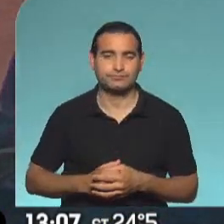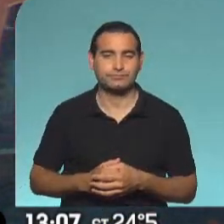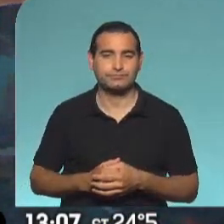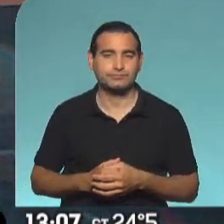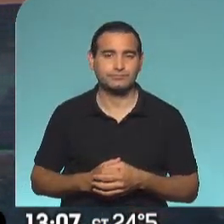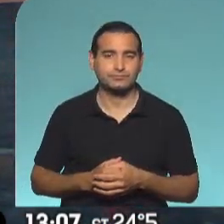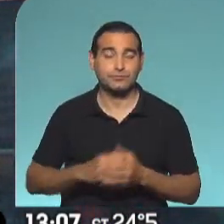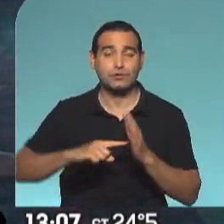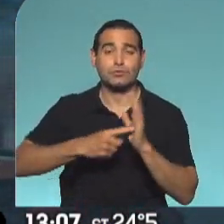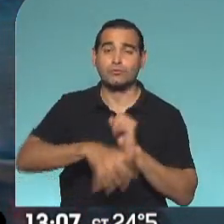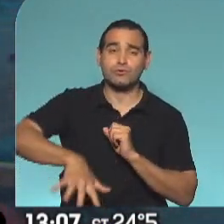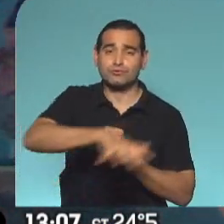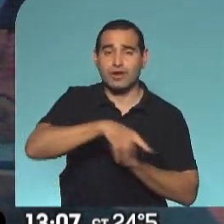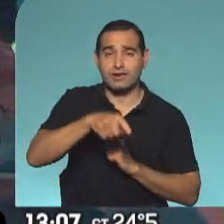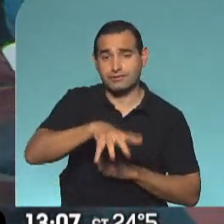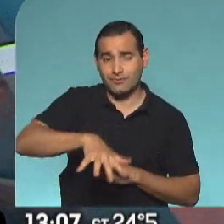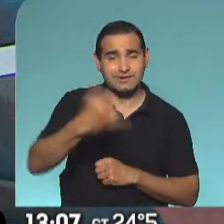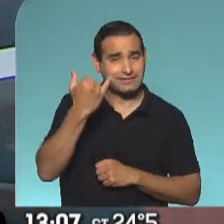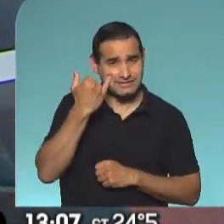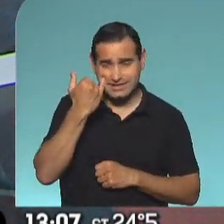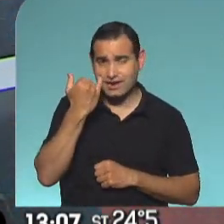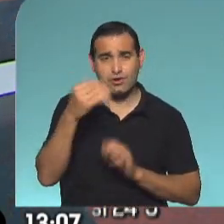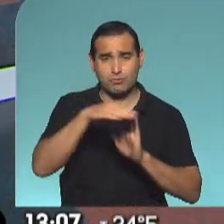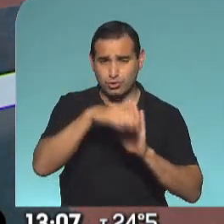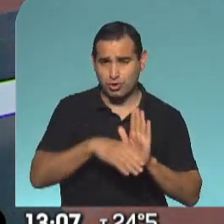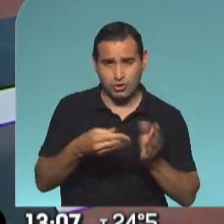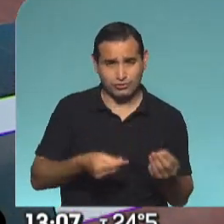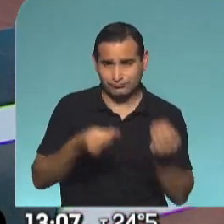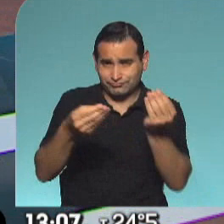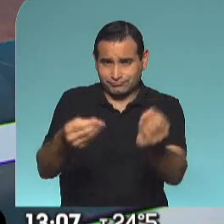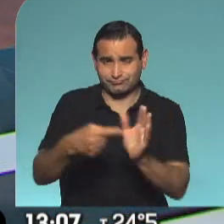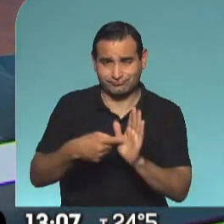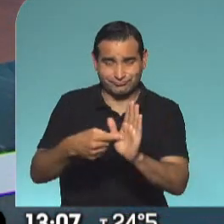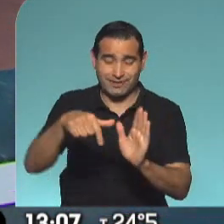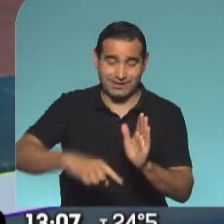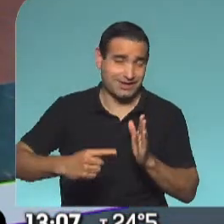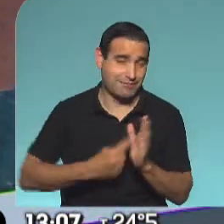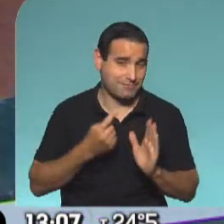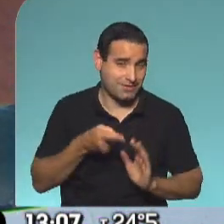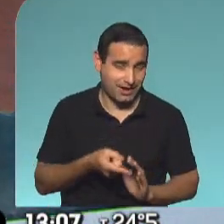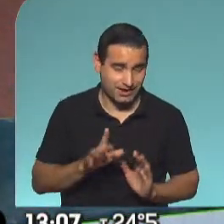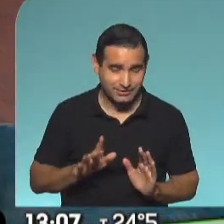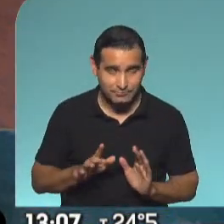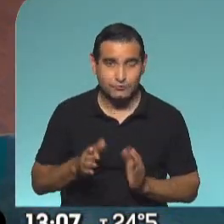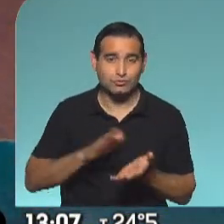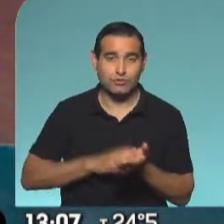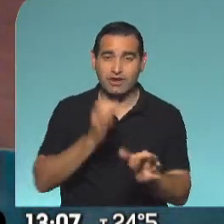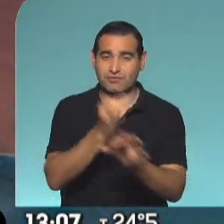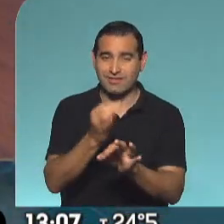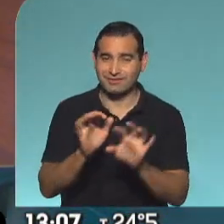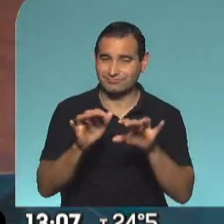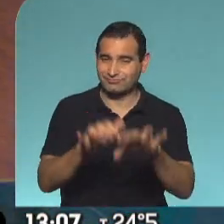y la ciudad de buenos aires fue uno de los distritos que ya presentó el protocolo que seguirá aquí en la capital federal a propósito de las clases presenciales